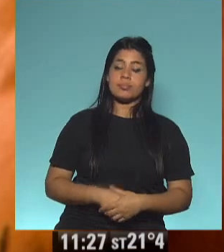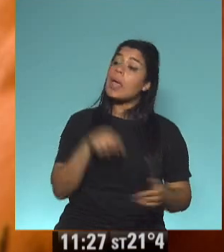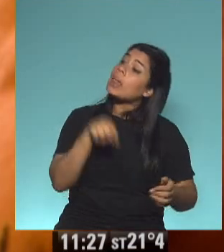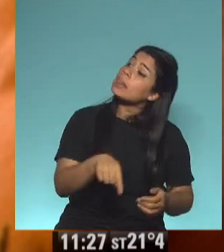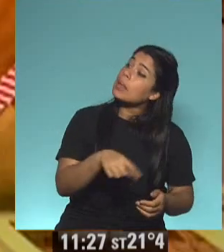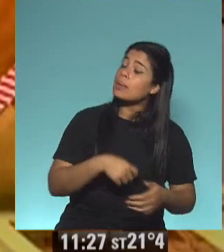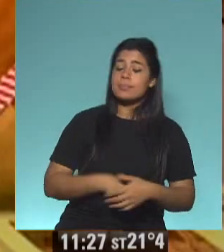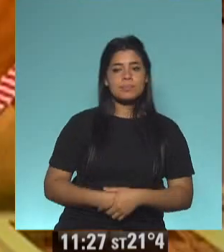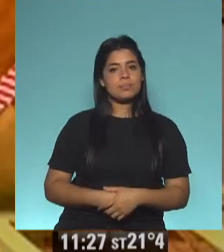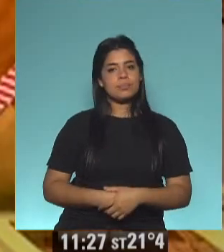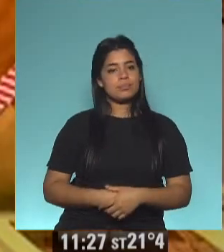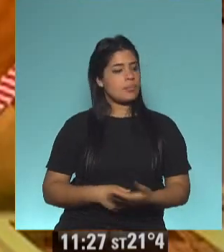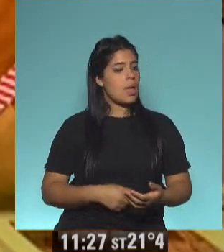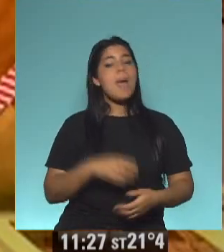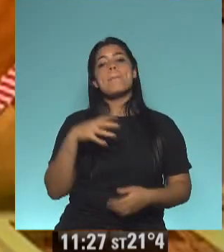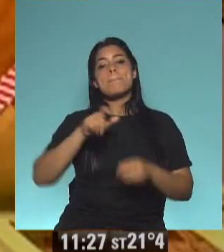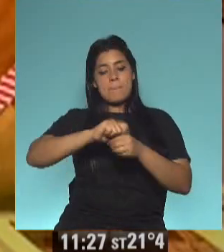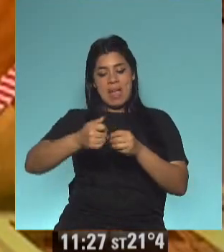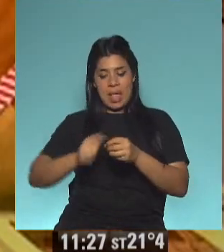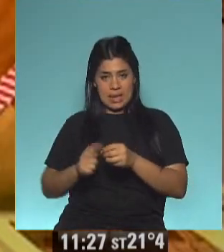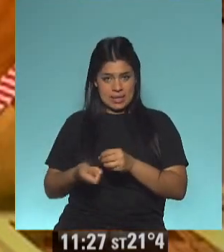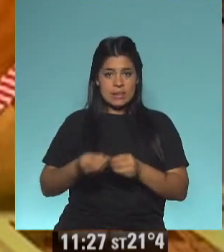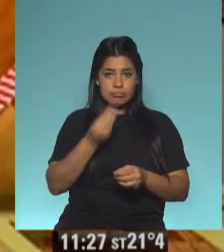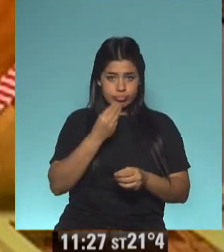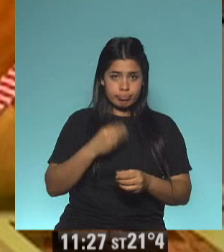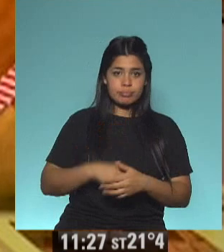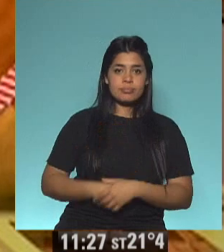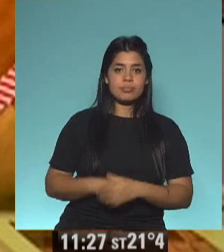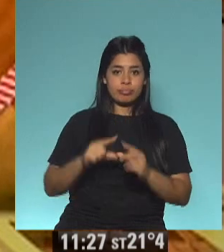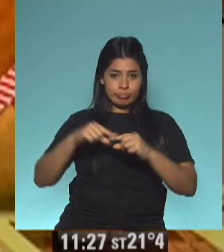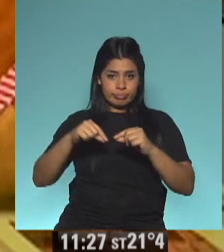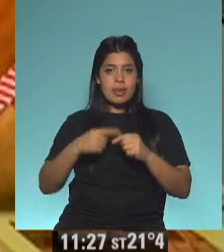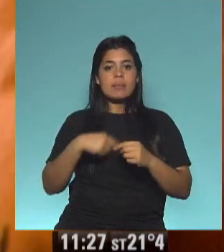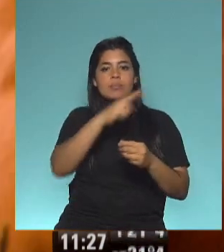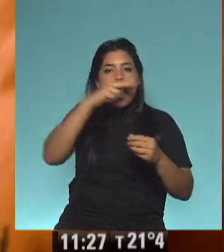Este es un árbol de mandarinas. Mira, sentí.